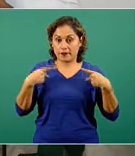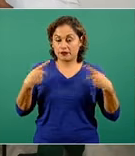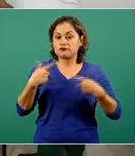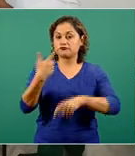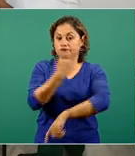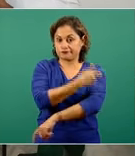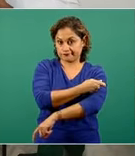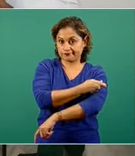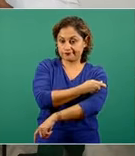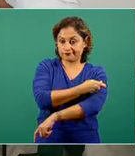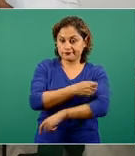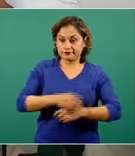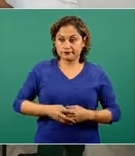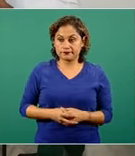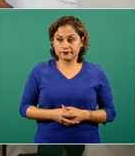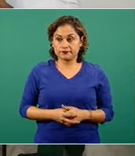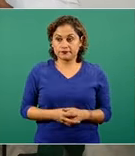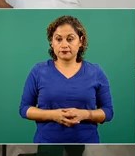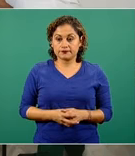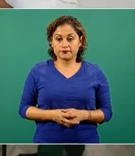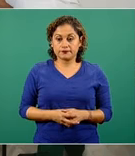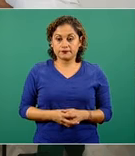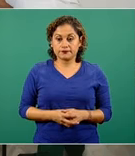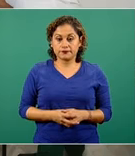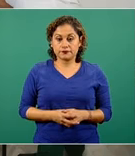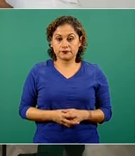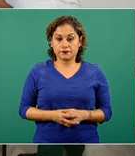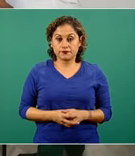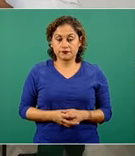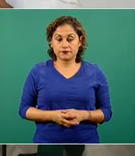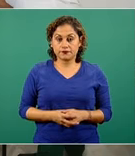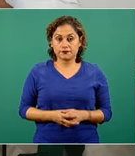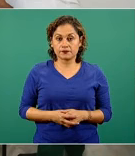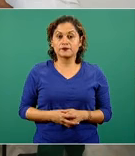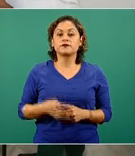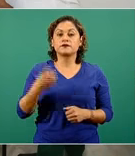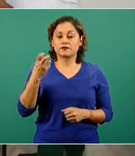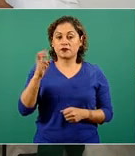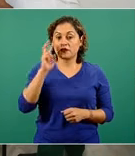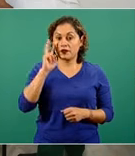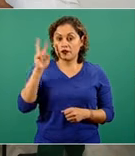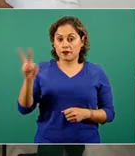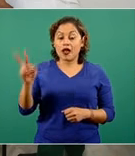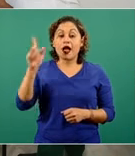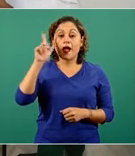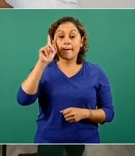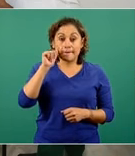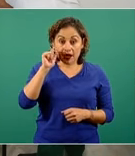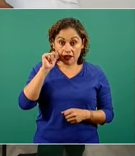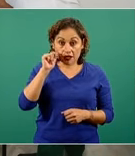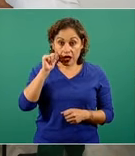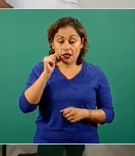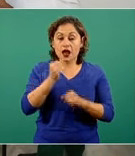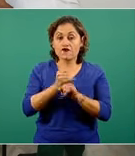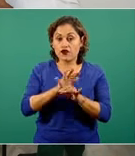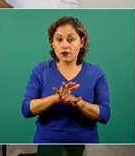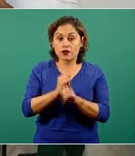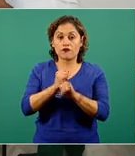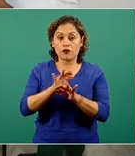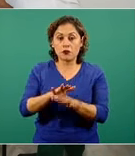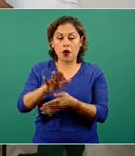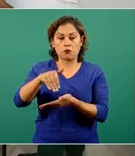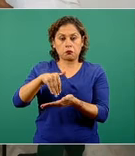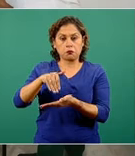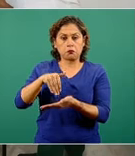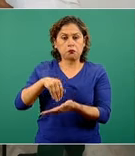vez instalados los puestos, y bueno, de seguro el día de mañana, en la medida que la información siga fluyendo, recordemos